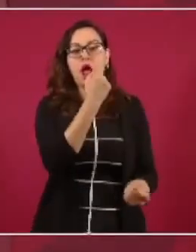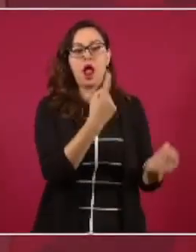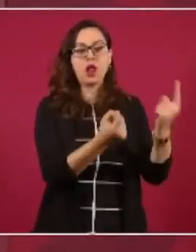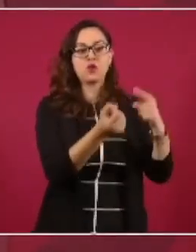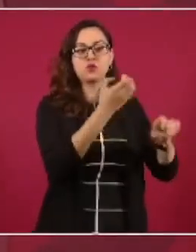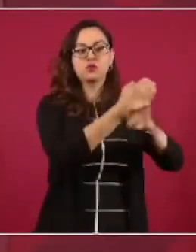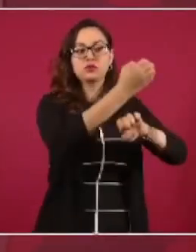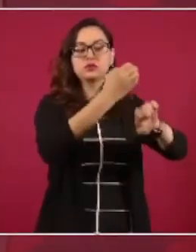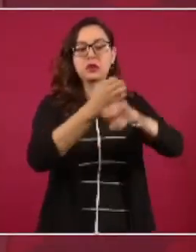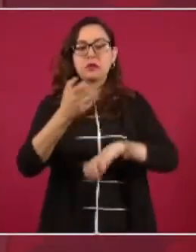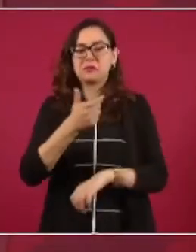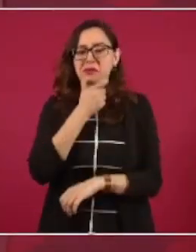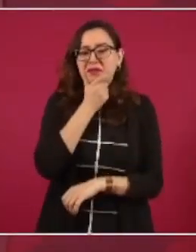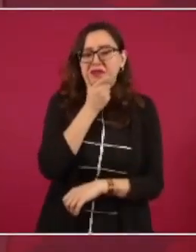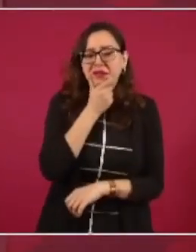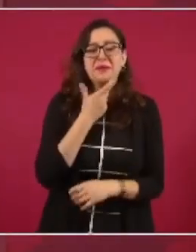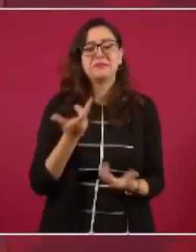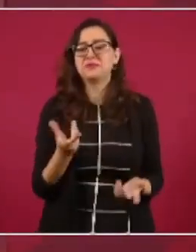California.